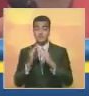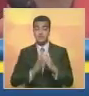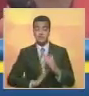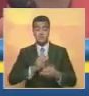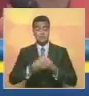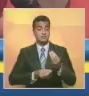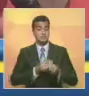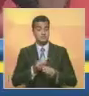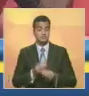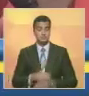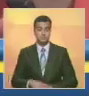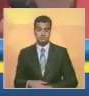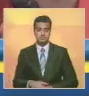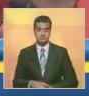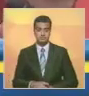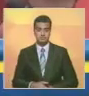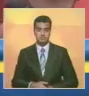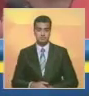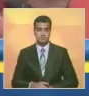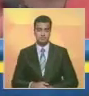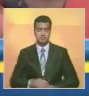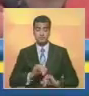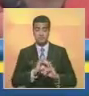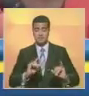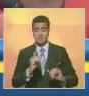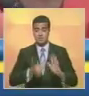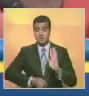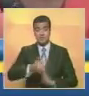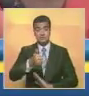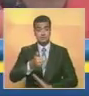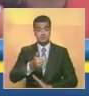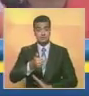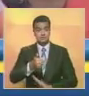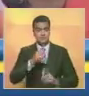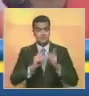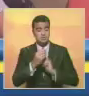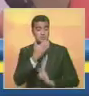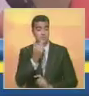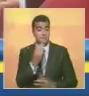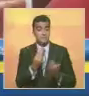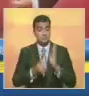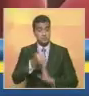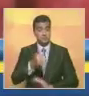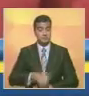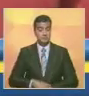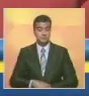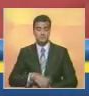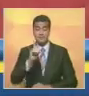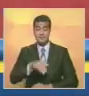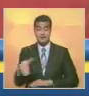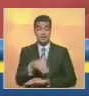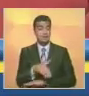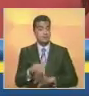pero forman parte de un avance, tal vez son un aperitivo, porque lo que viene es mucho más. También en La